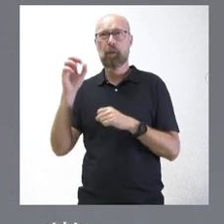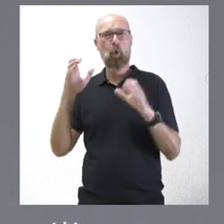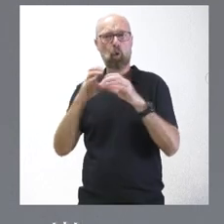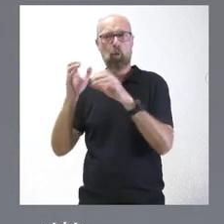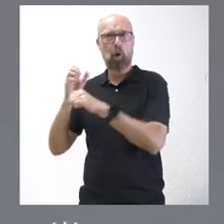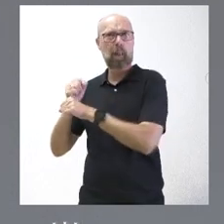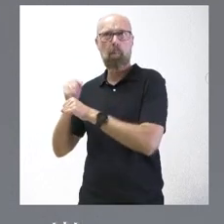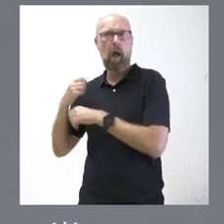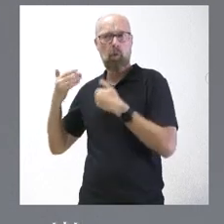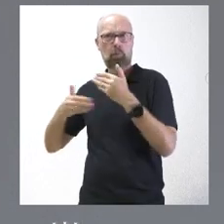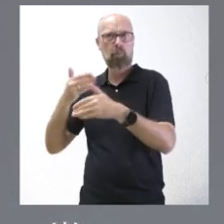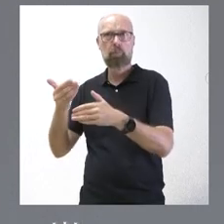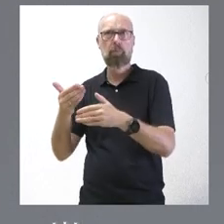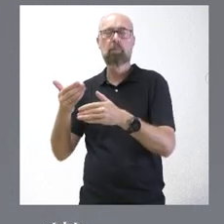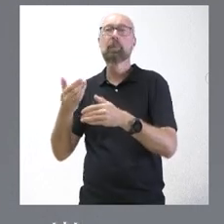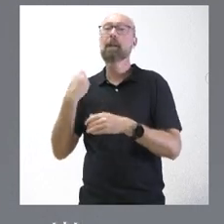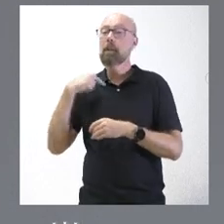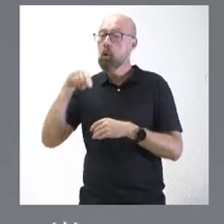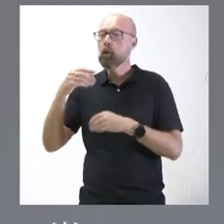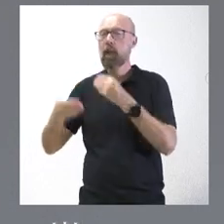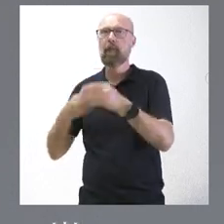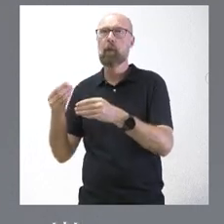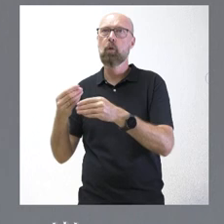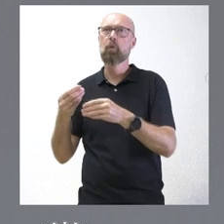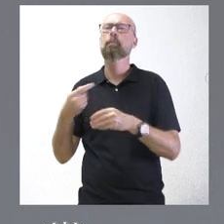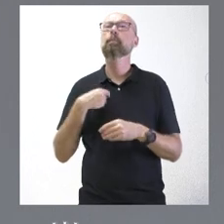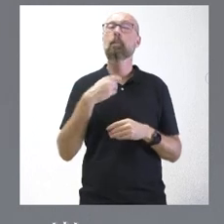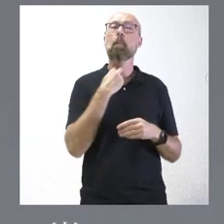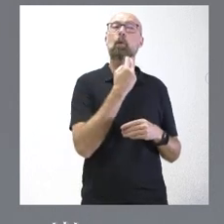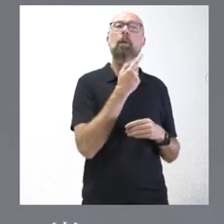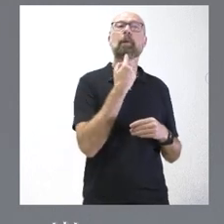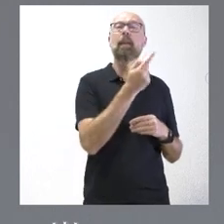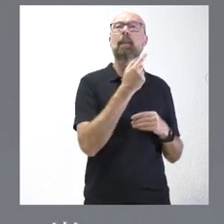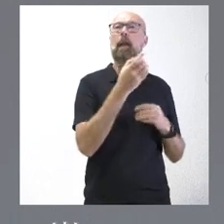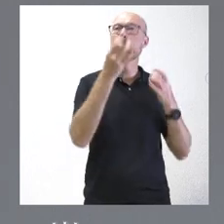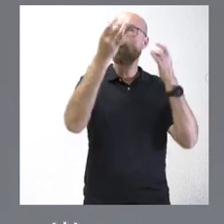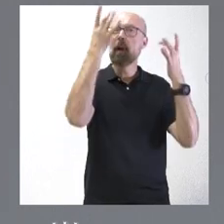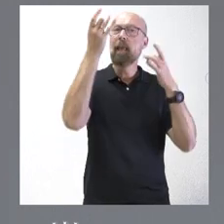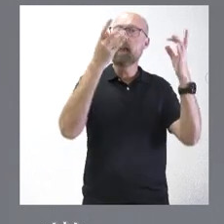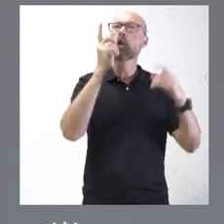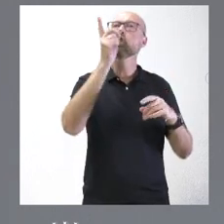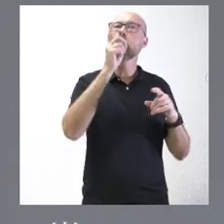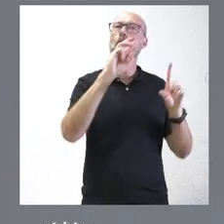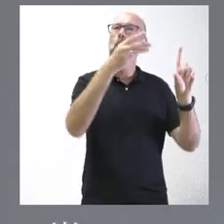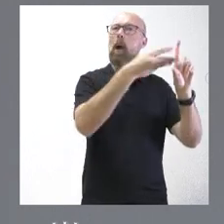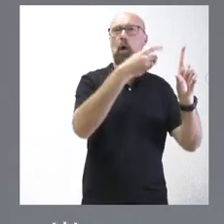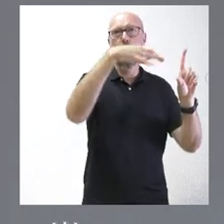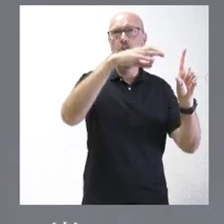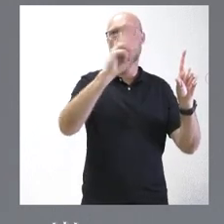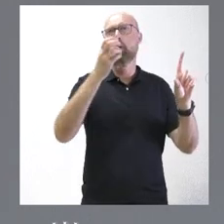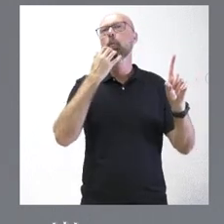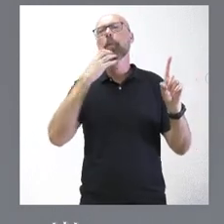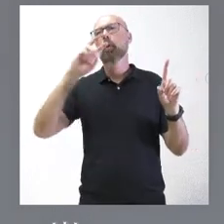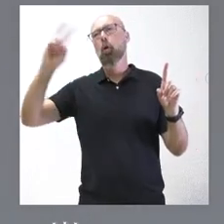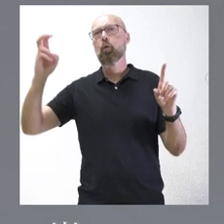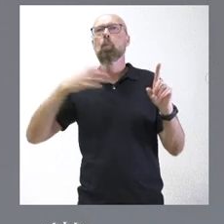momentos cuando el portavoz habla de sugerencias no hablas solamente a través de la página web diariamente nos llegan